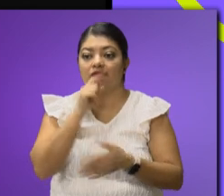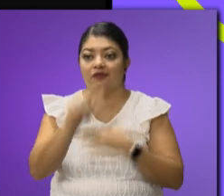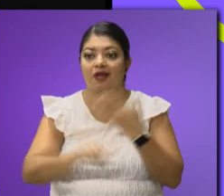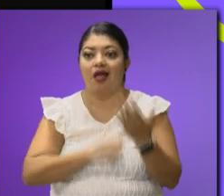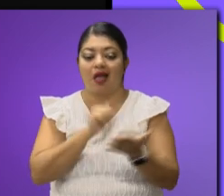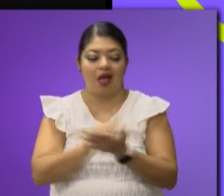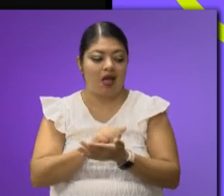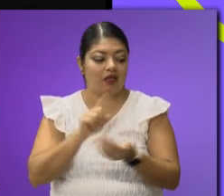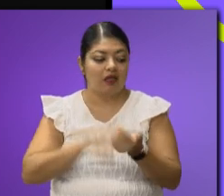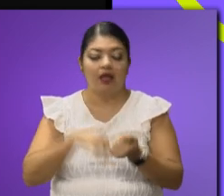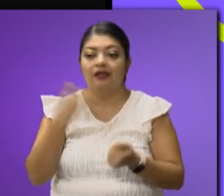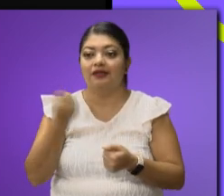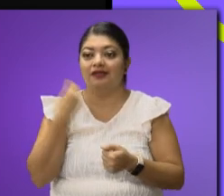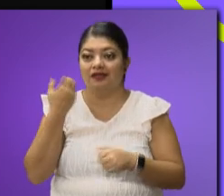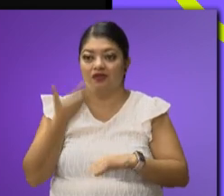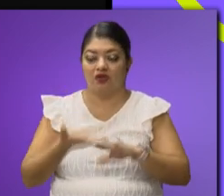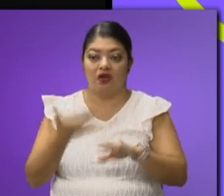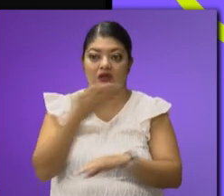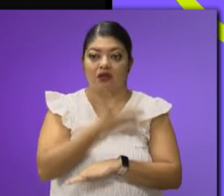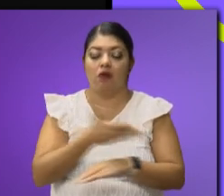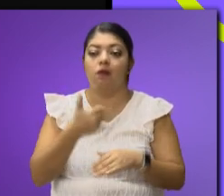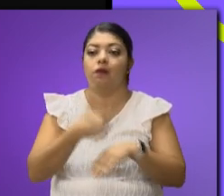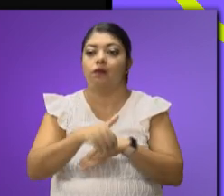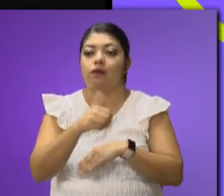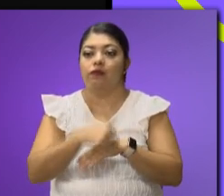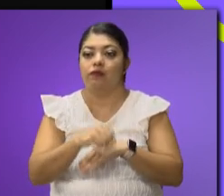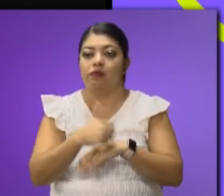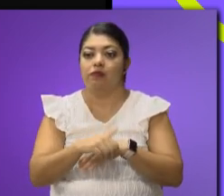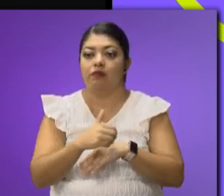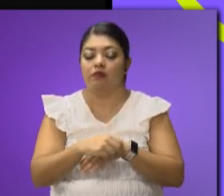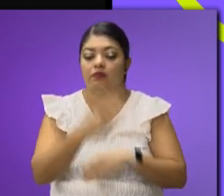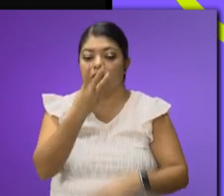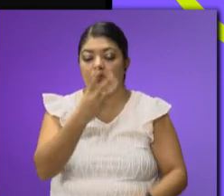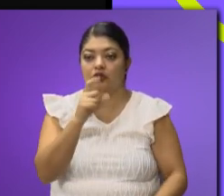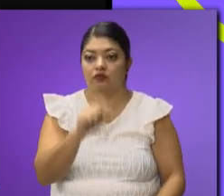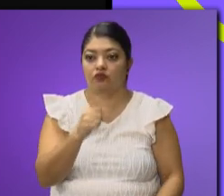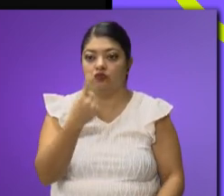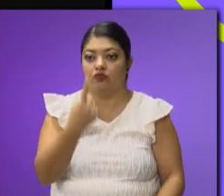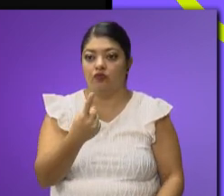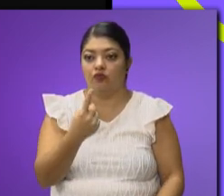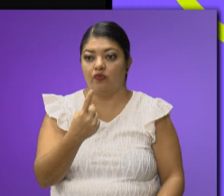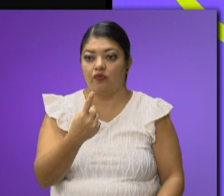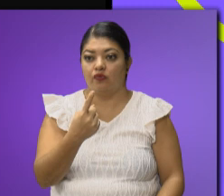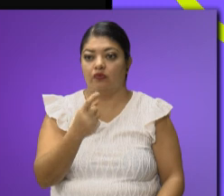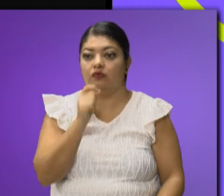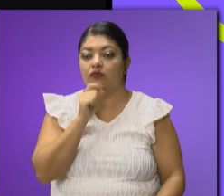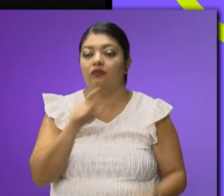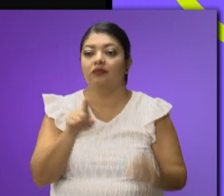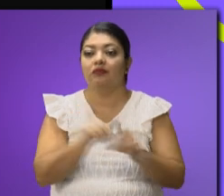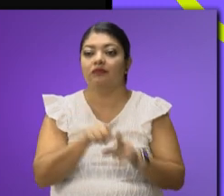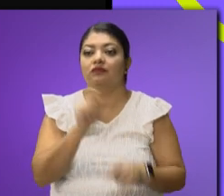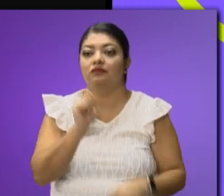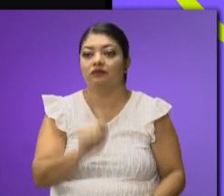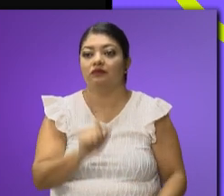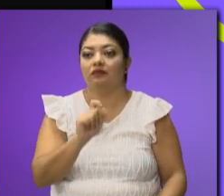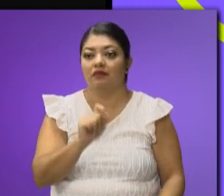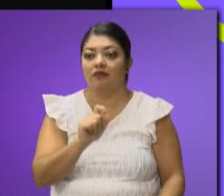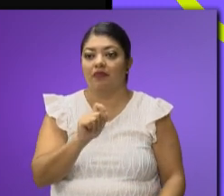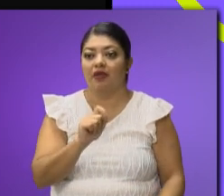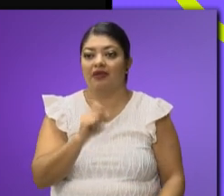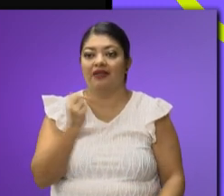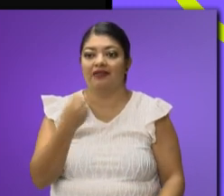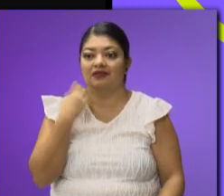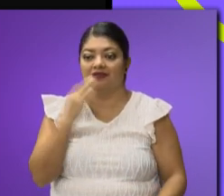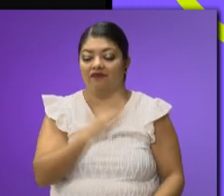de las sesiones anteriores marcadas con los numerales 3.1, la que corresponde a la 20ª sesión ordinaria de